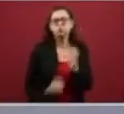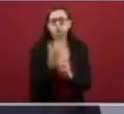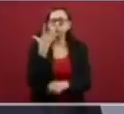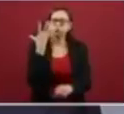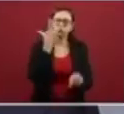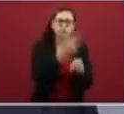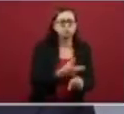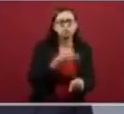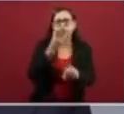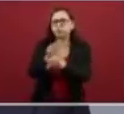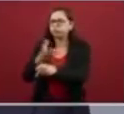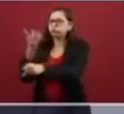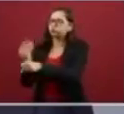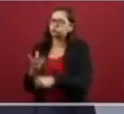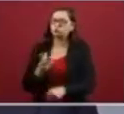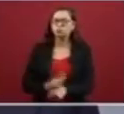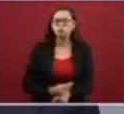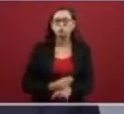más justa,